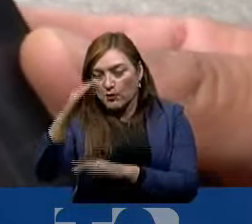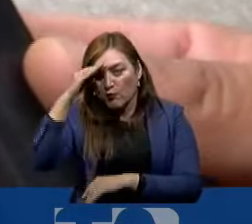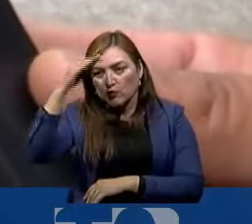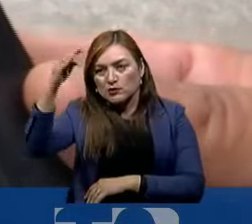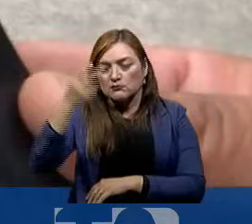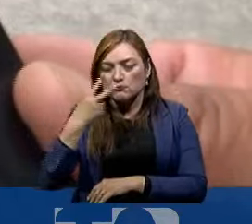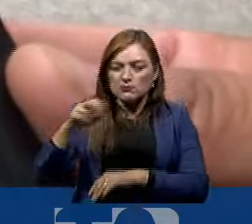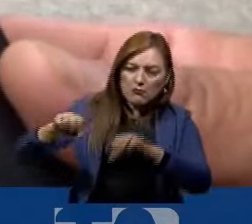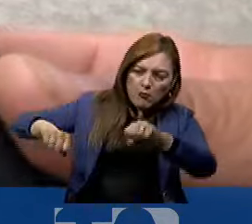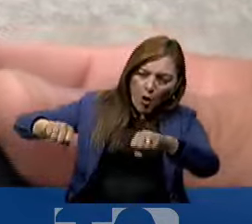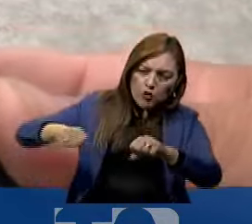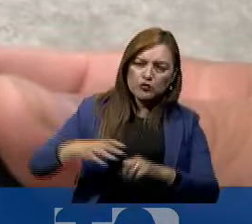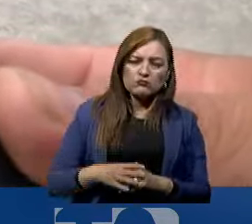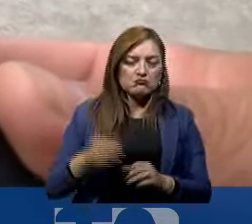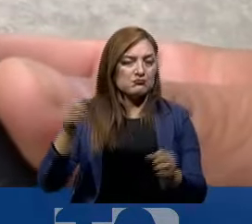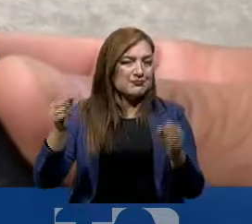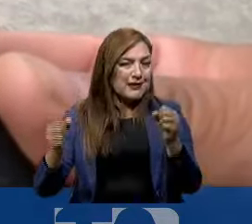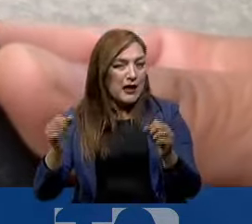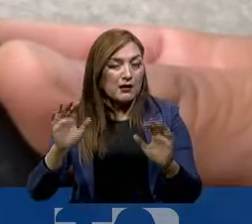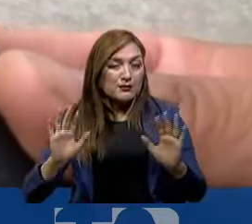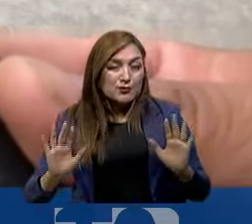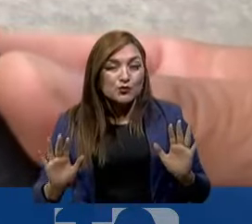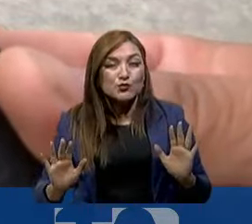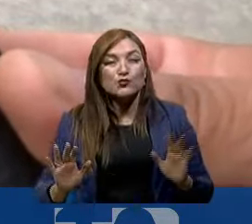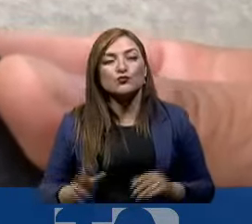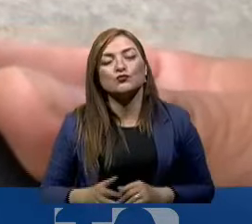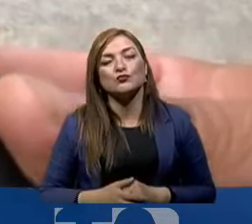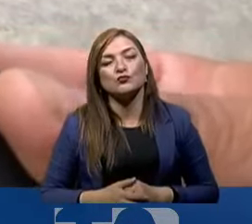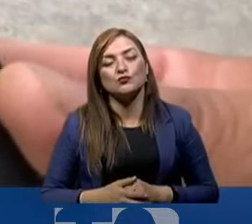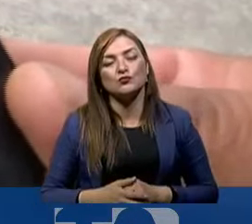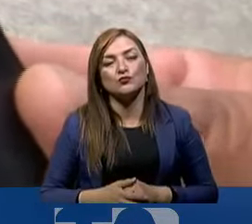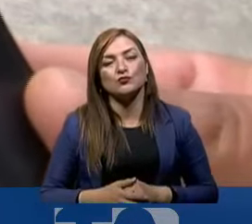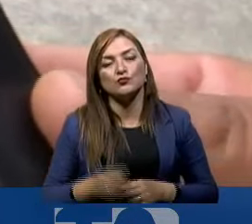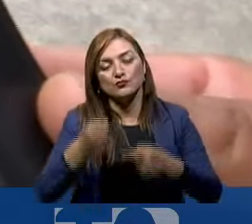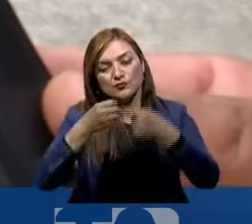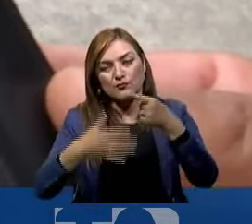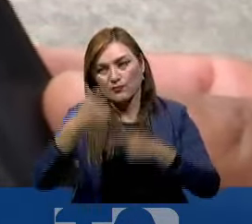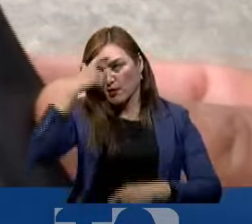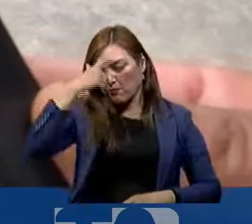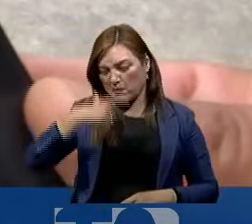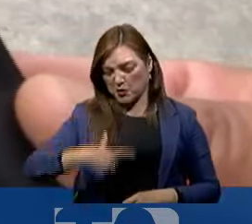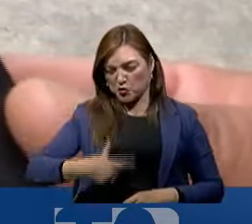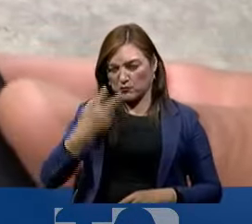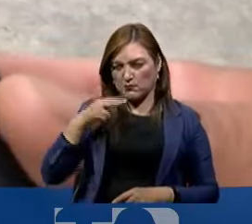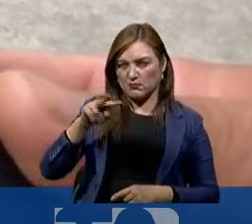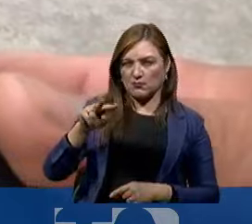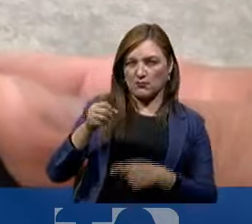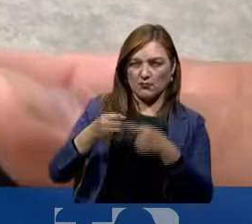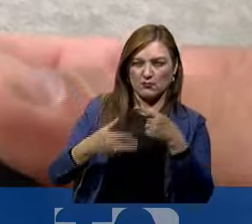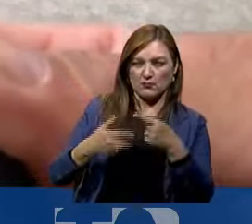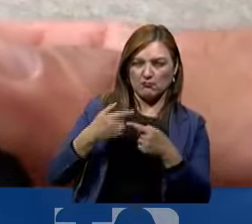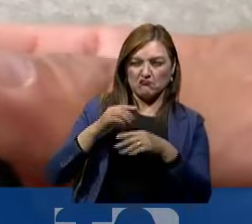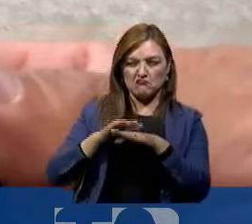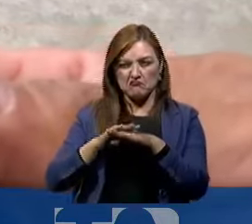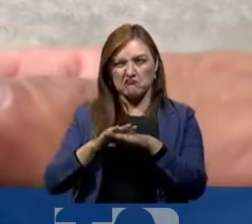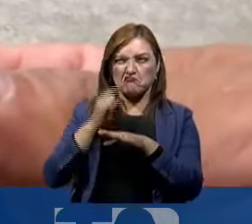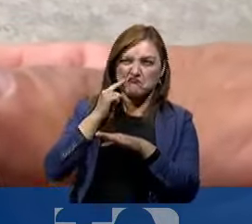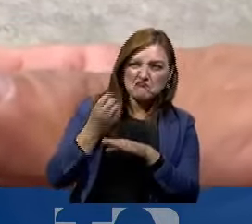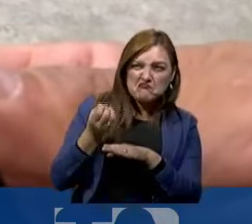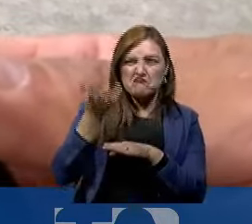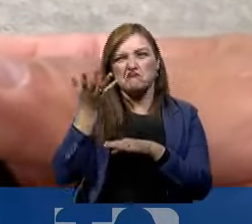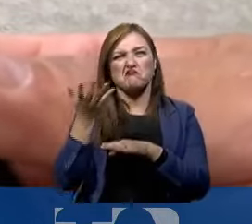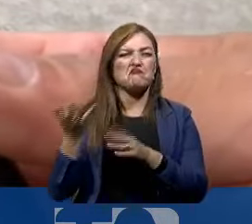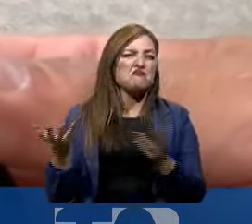vehículo, motocicleta, si es que por ahí vieron las características personales de de cada persona, con el fin